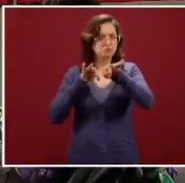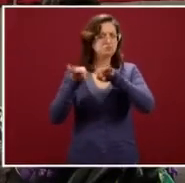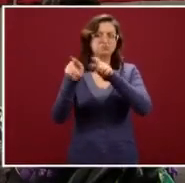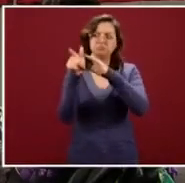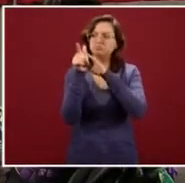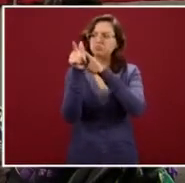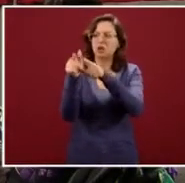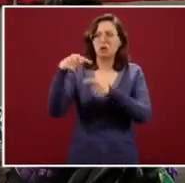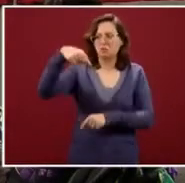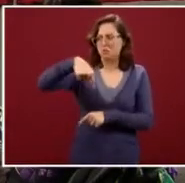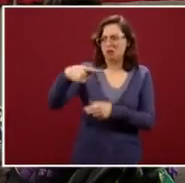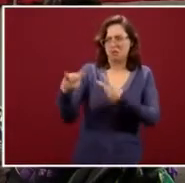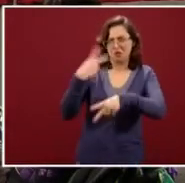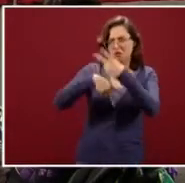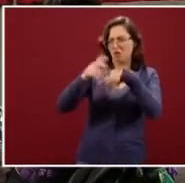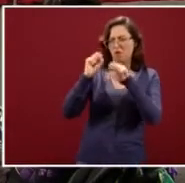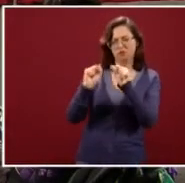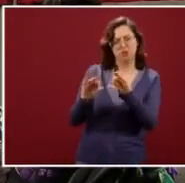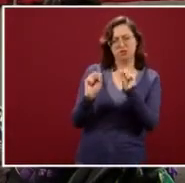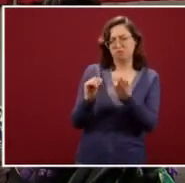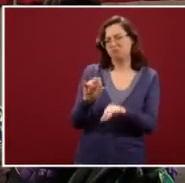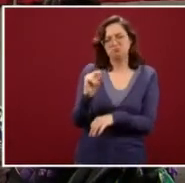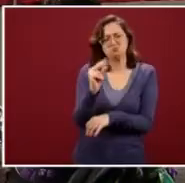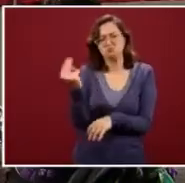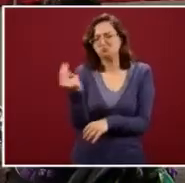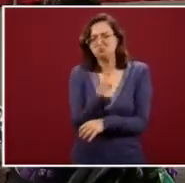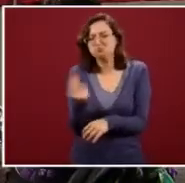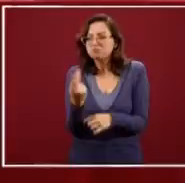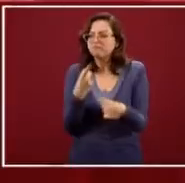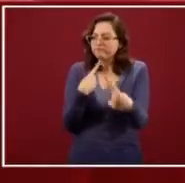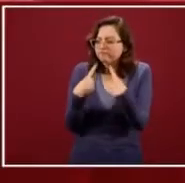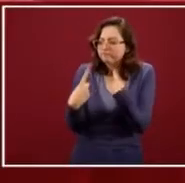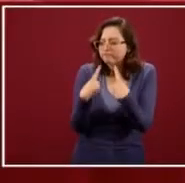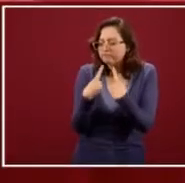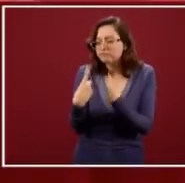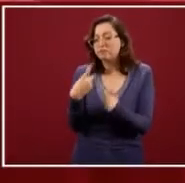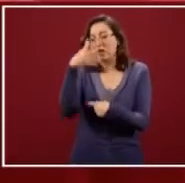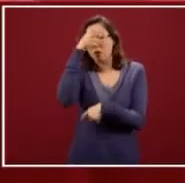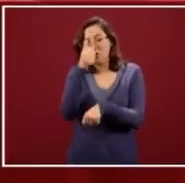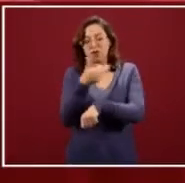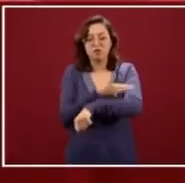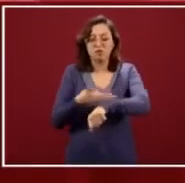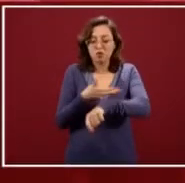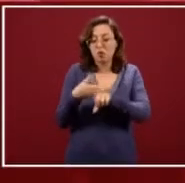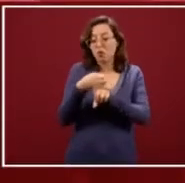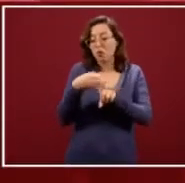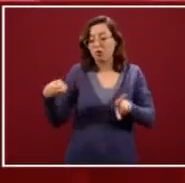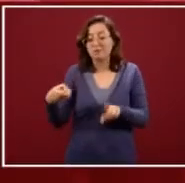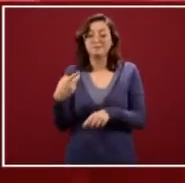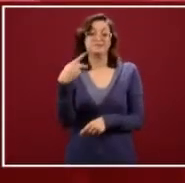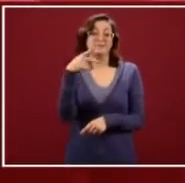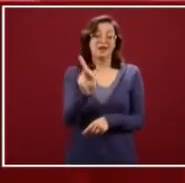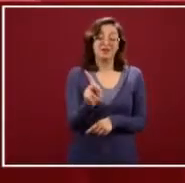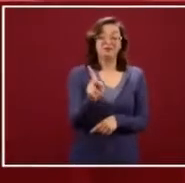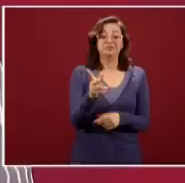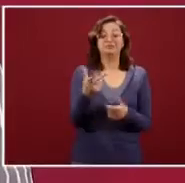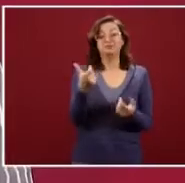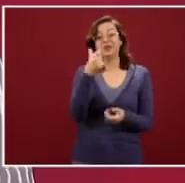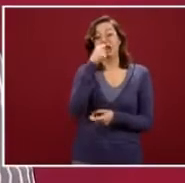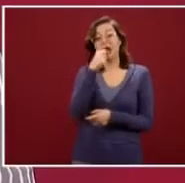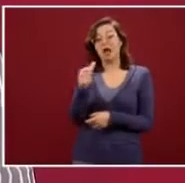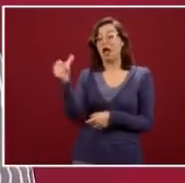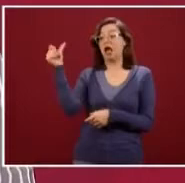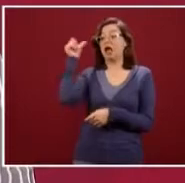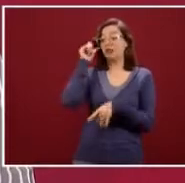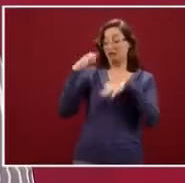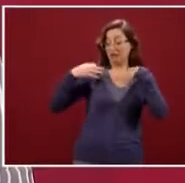público de las instituciones. Entonces, en resumen, el documento como se señaló, no debe tomarse